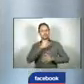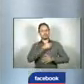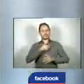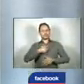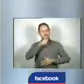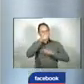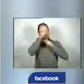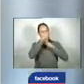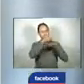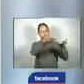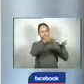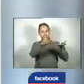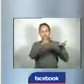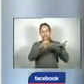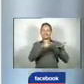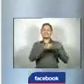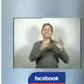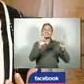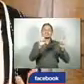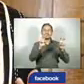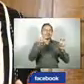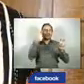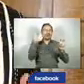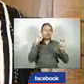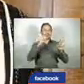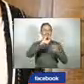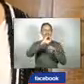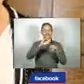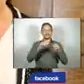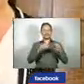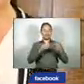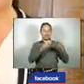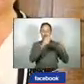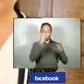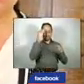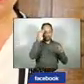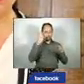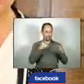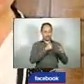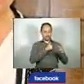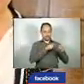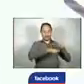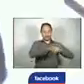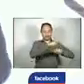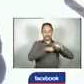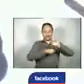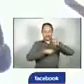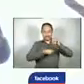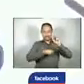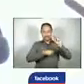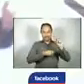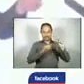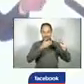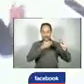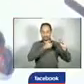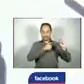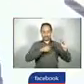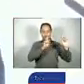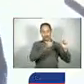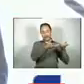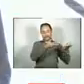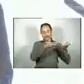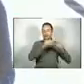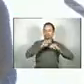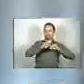presidente Nayib Bukele, referente a una de las conversaciones que sostuvo con la encargada de negocios, Jean Mainz, se encuentra dentro del